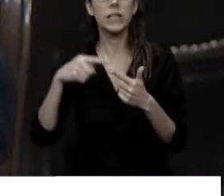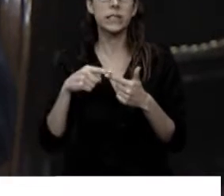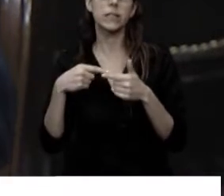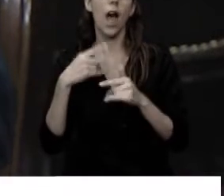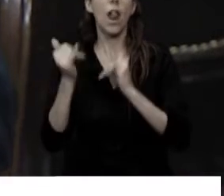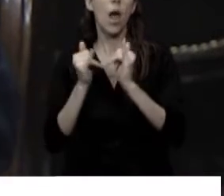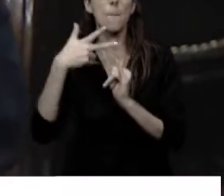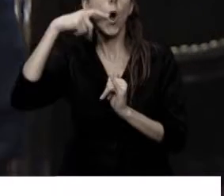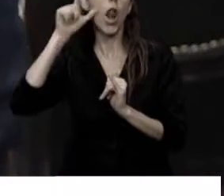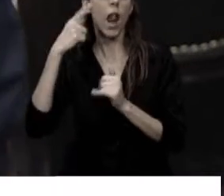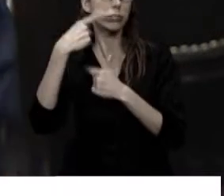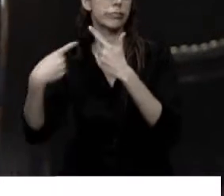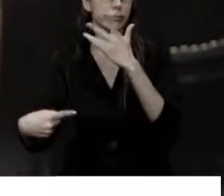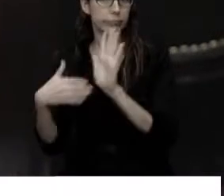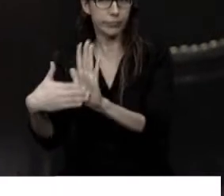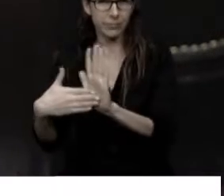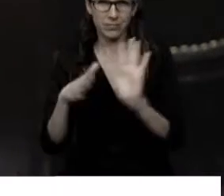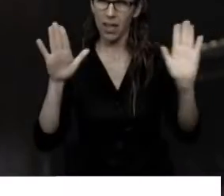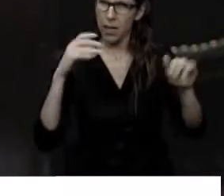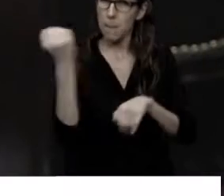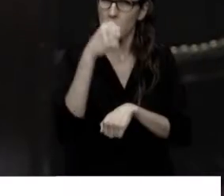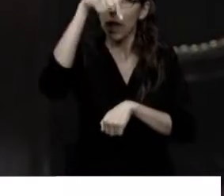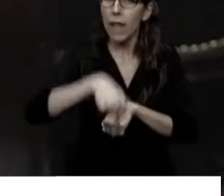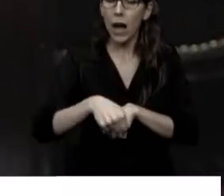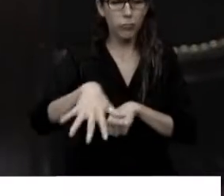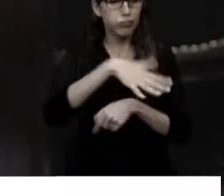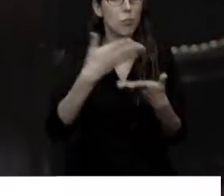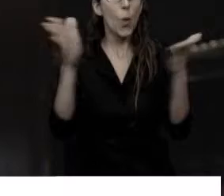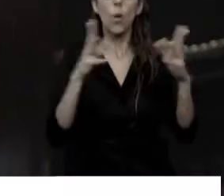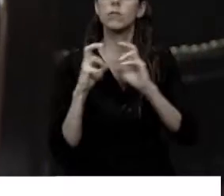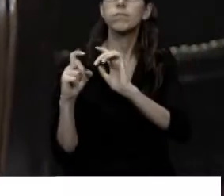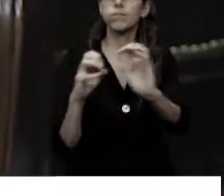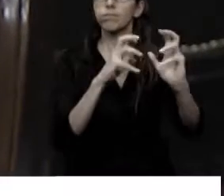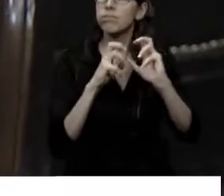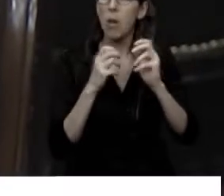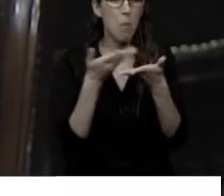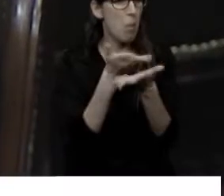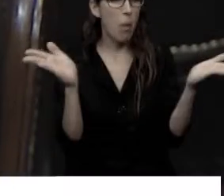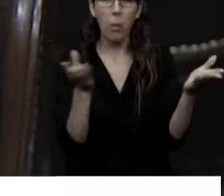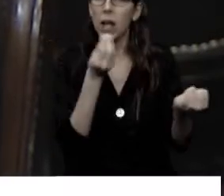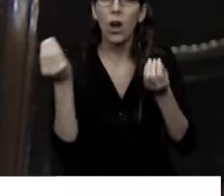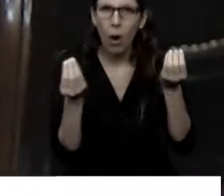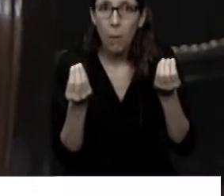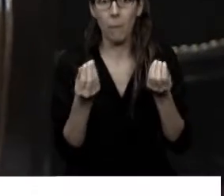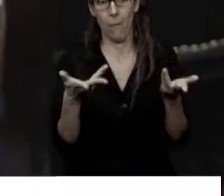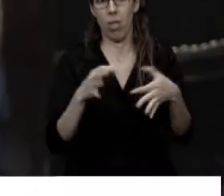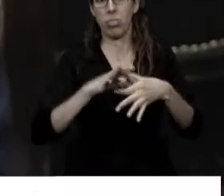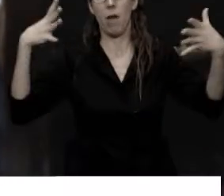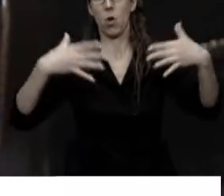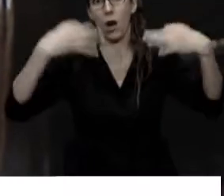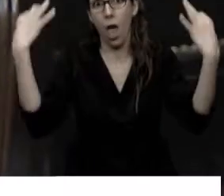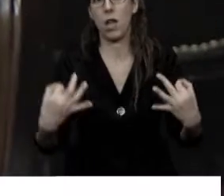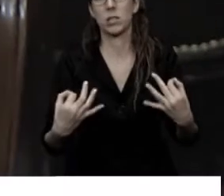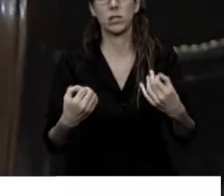Lo importante acá es que podamos dialogar en el espacio público. Y hablo del espacio público como el espacio más